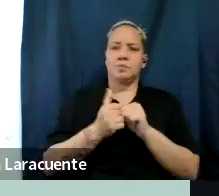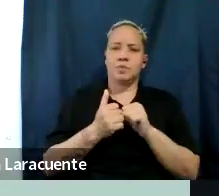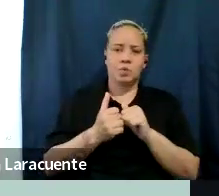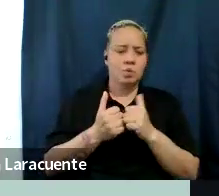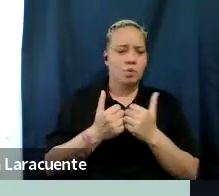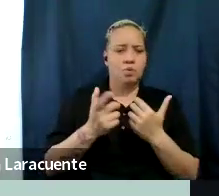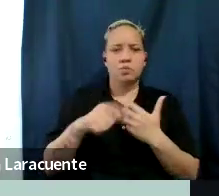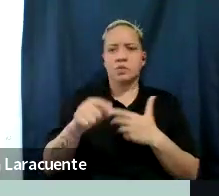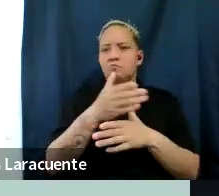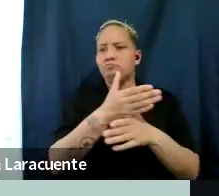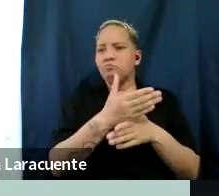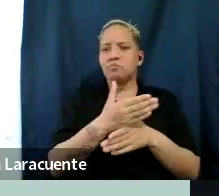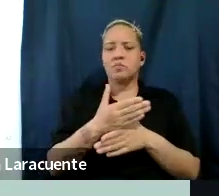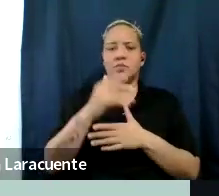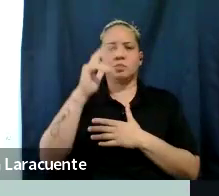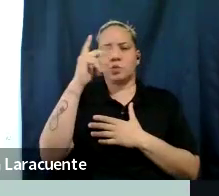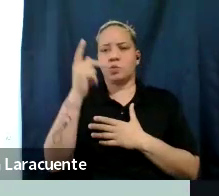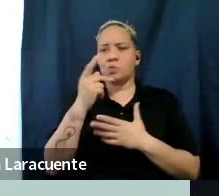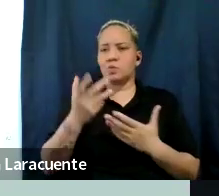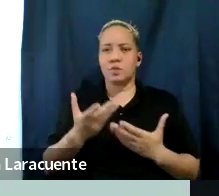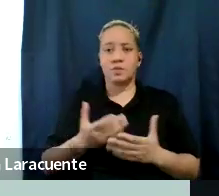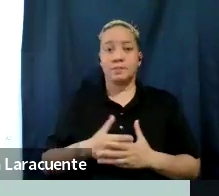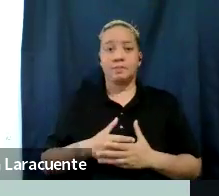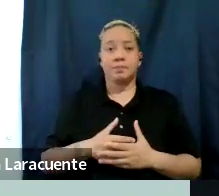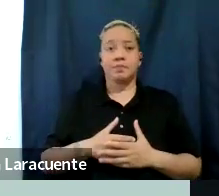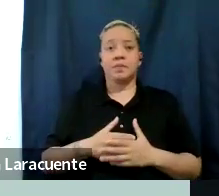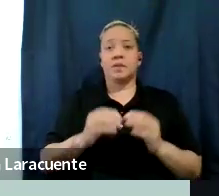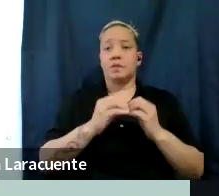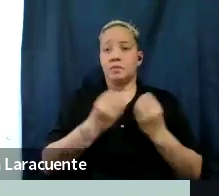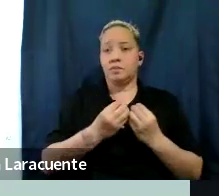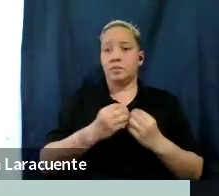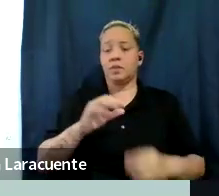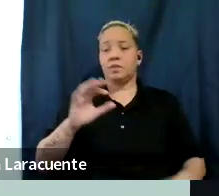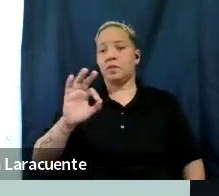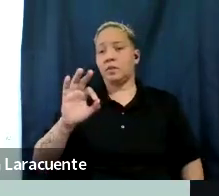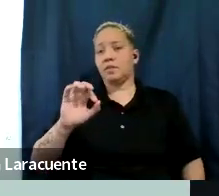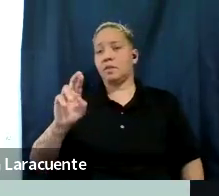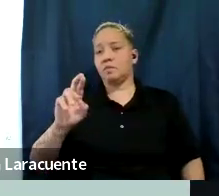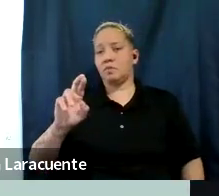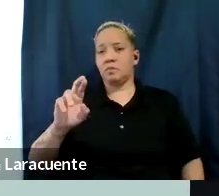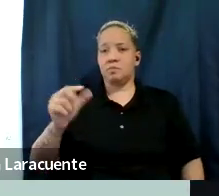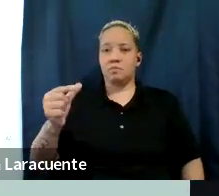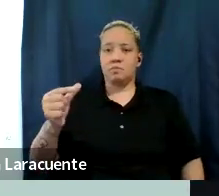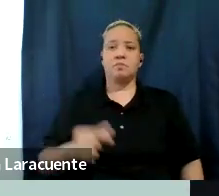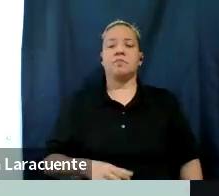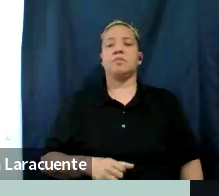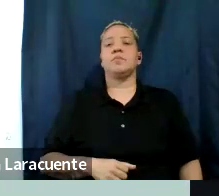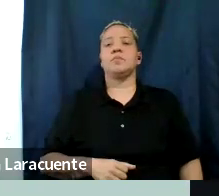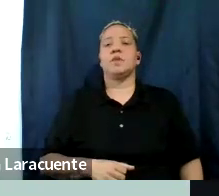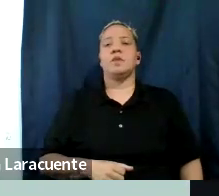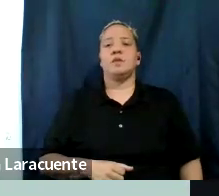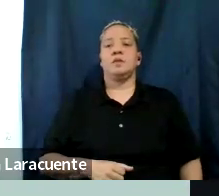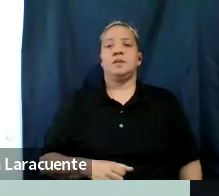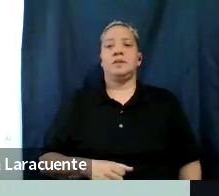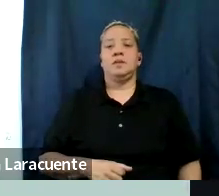haber conocido esta fundación Felisa Rincón de Gautier y de ver